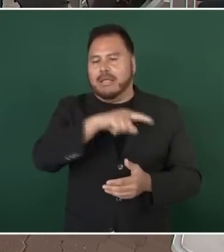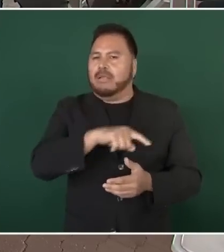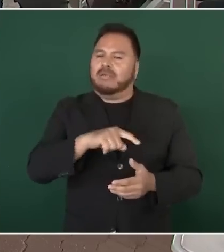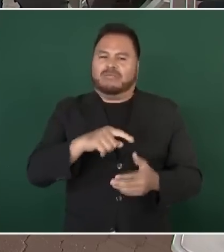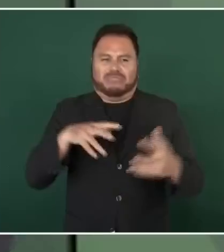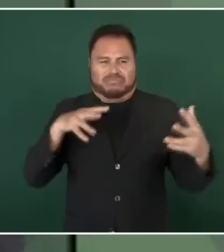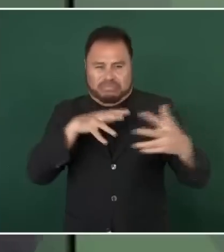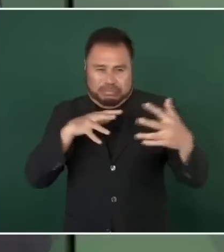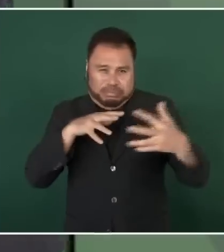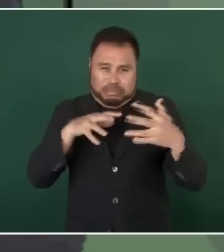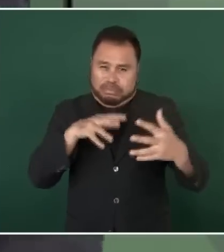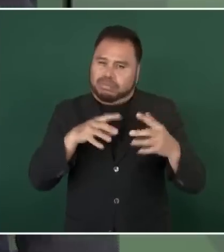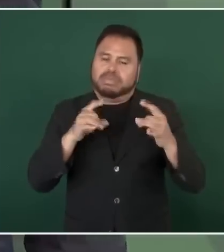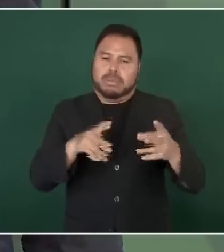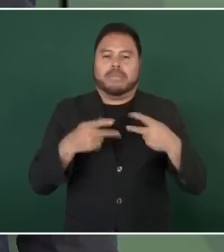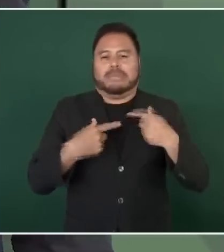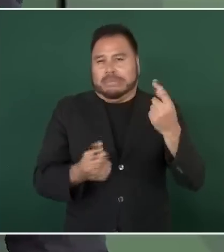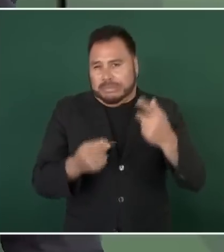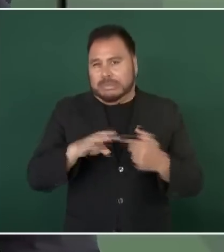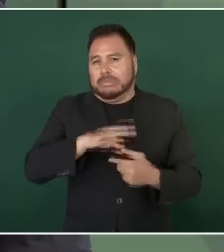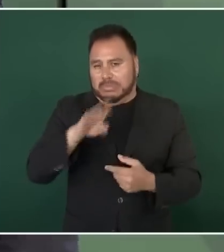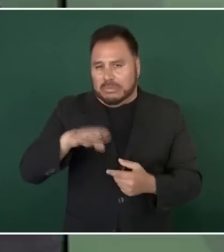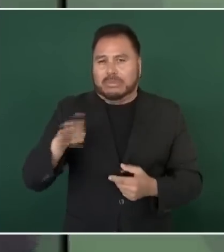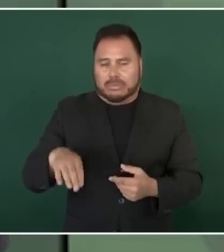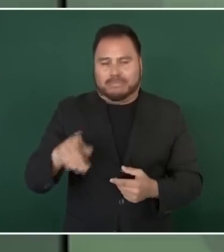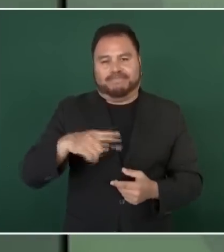Hubo pérdida de vidas humanas,